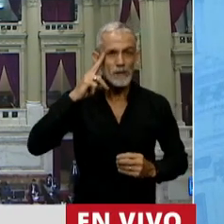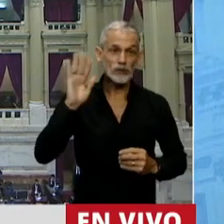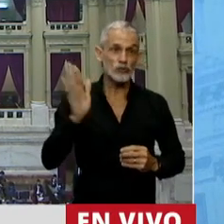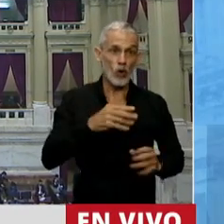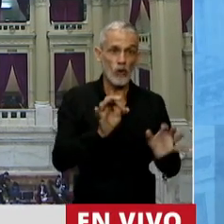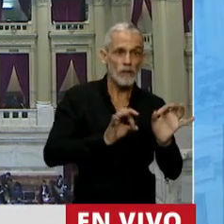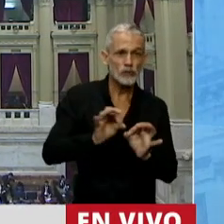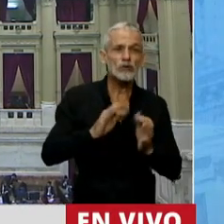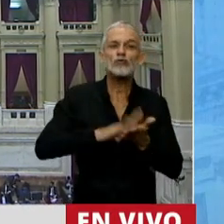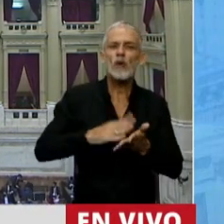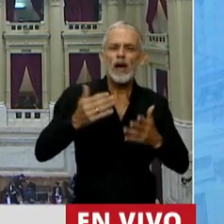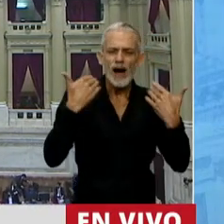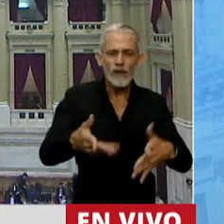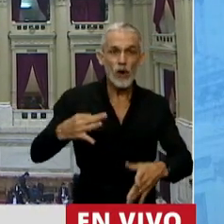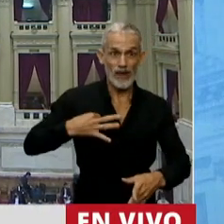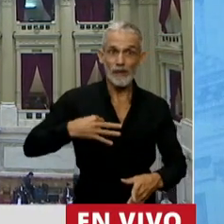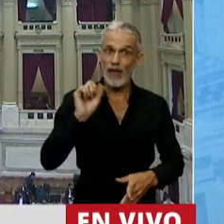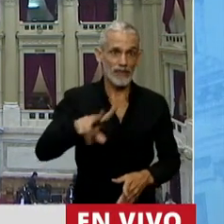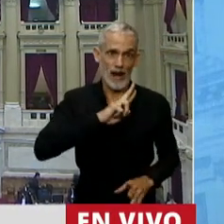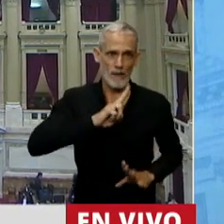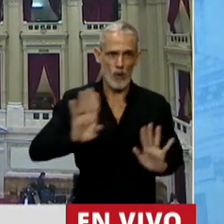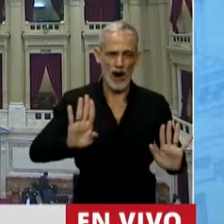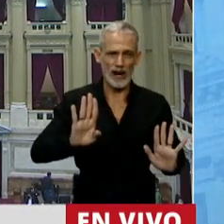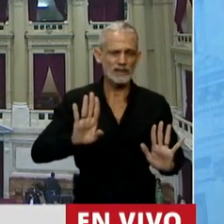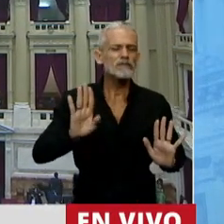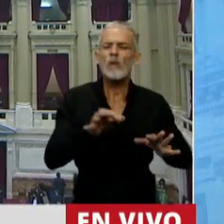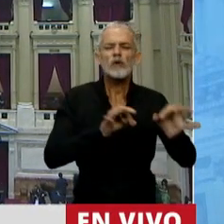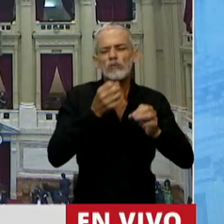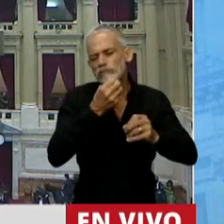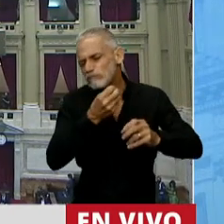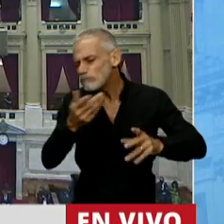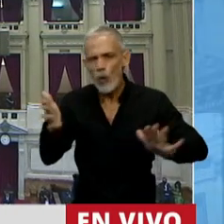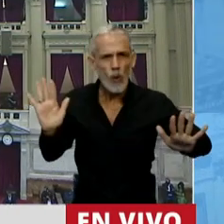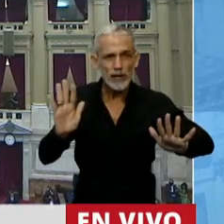los proyectos de vidas de las mujeres, sean los que sean.